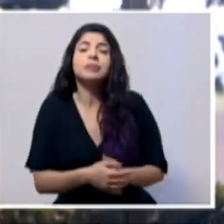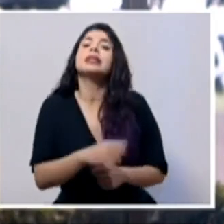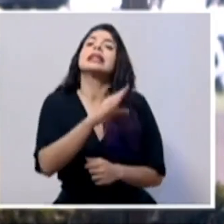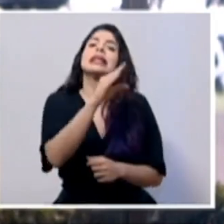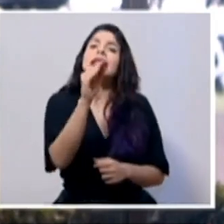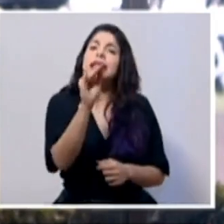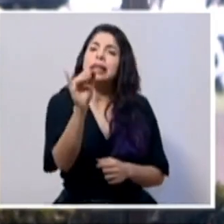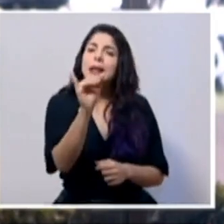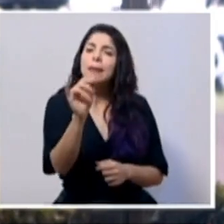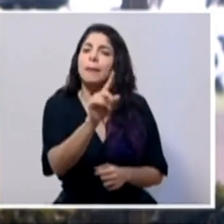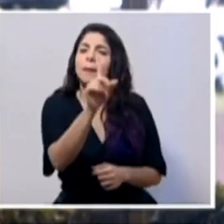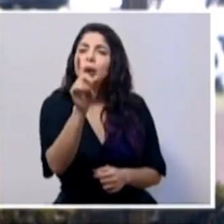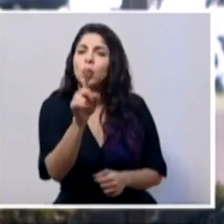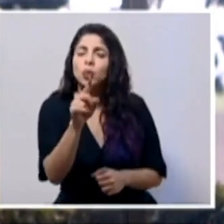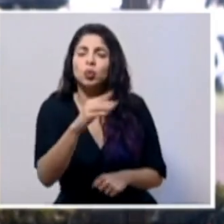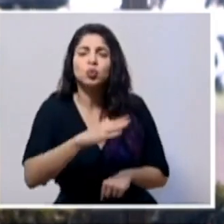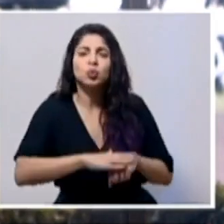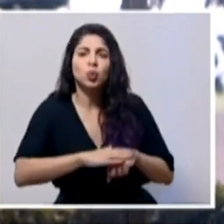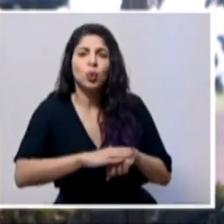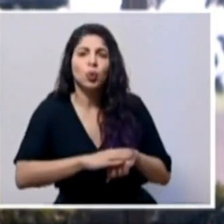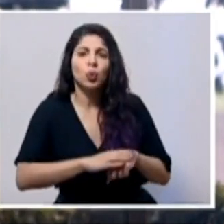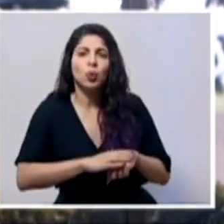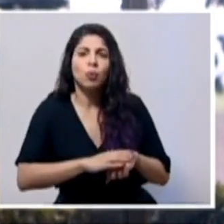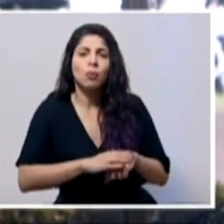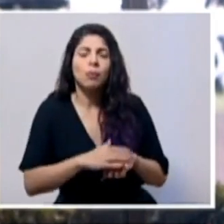Y queríamos preguntarle también sobre